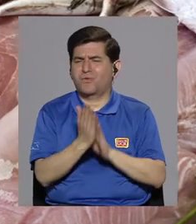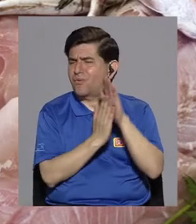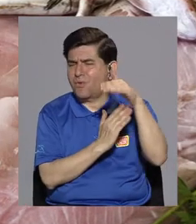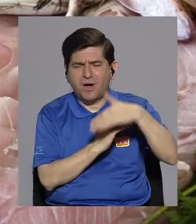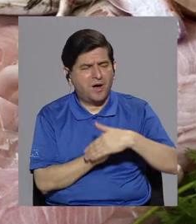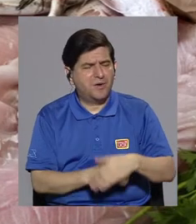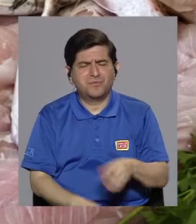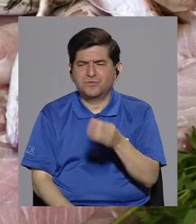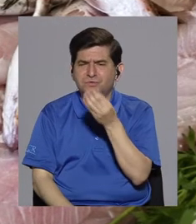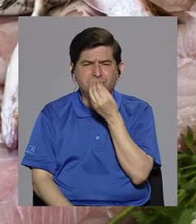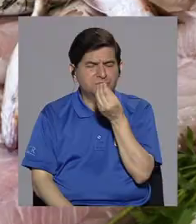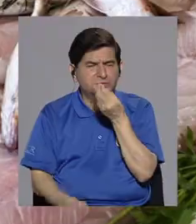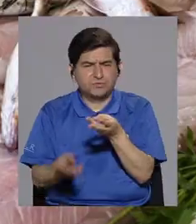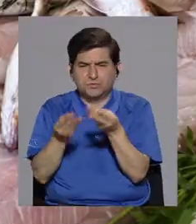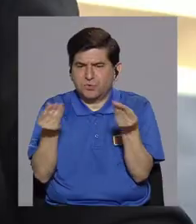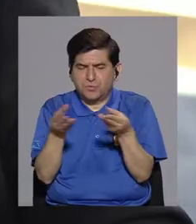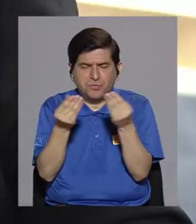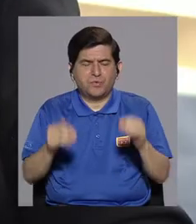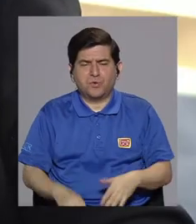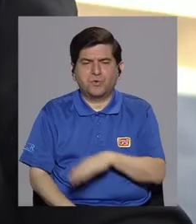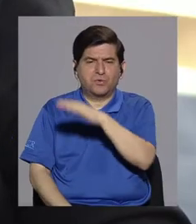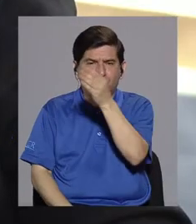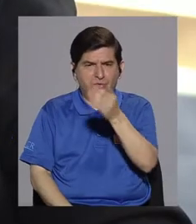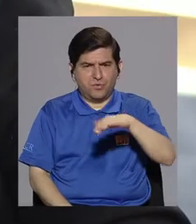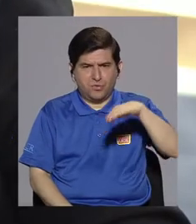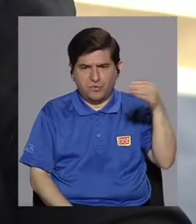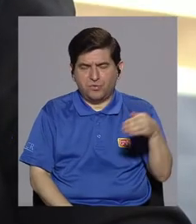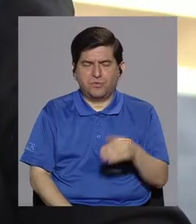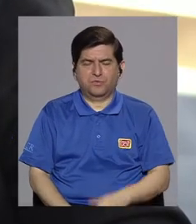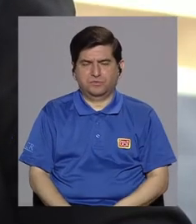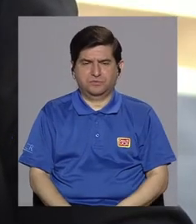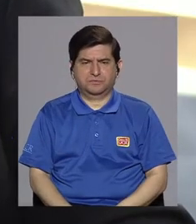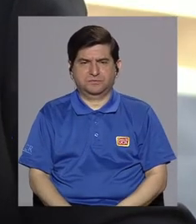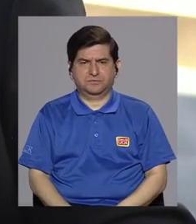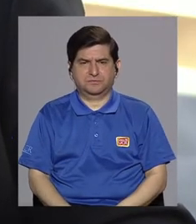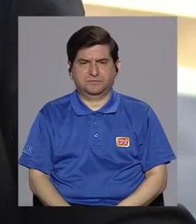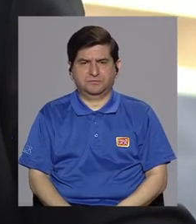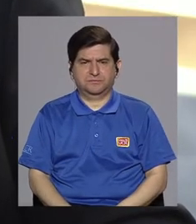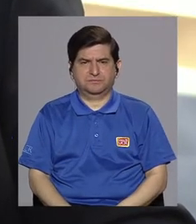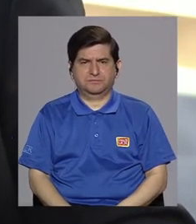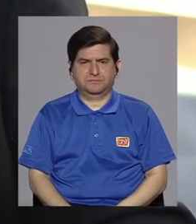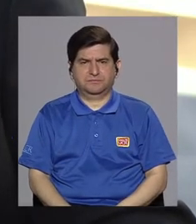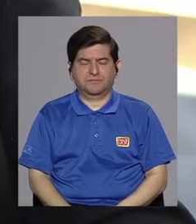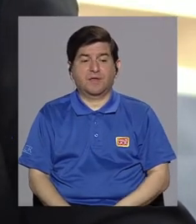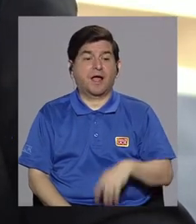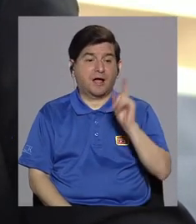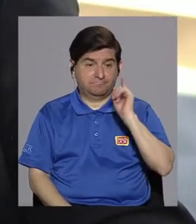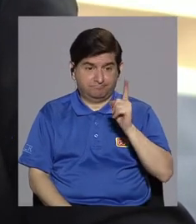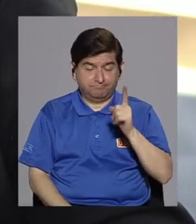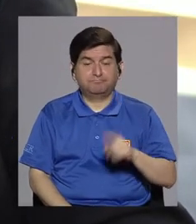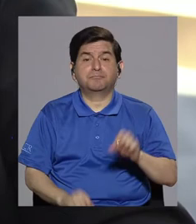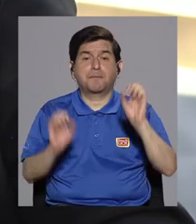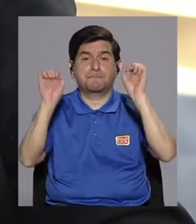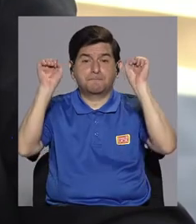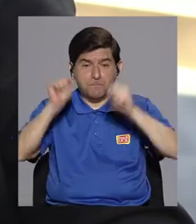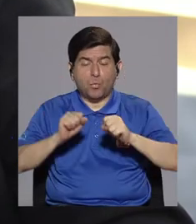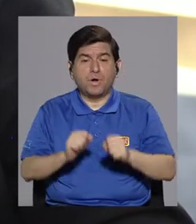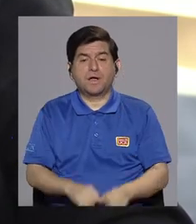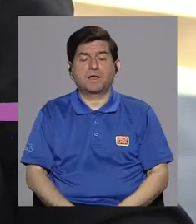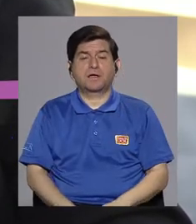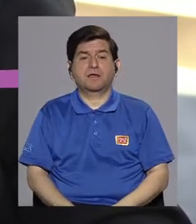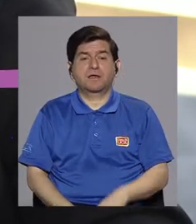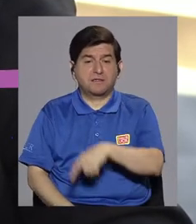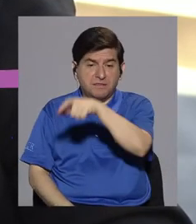abusar del consumo de productos marinos, de ciertas especies marinas, advirtiendo que potencialmente